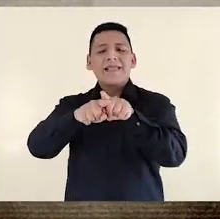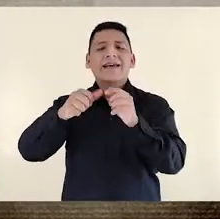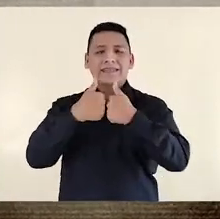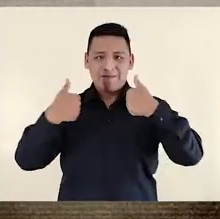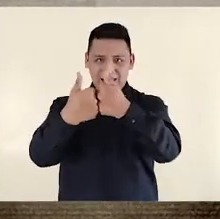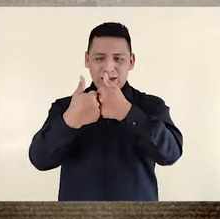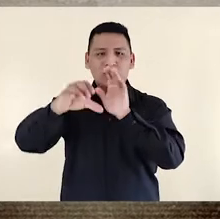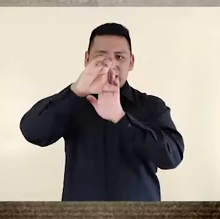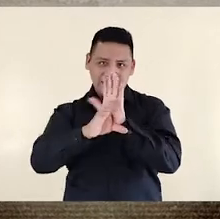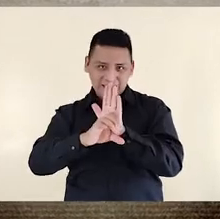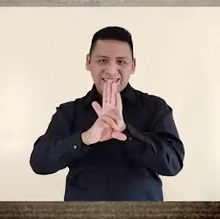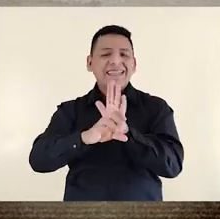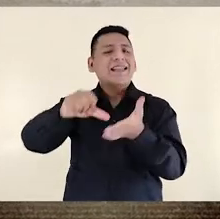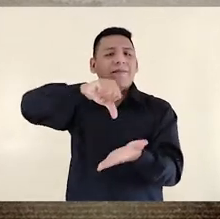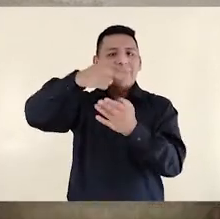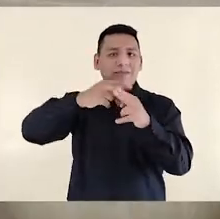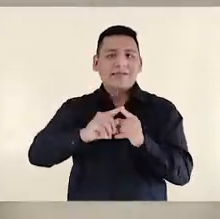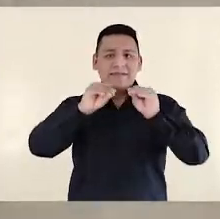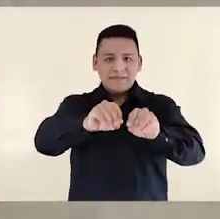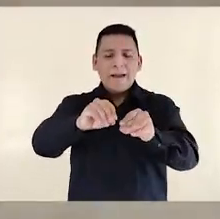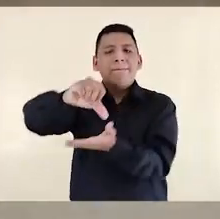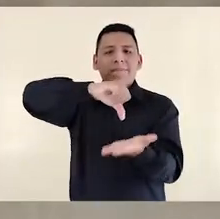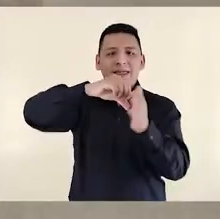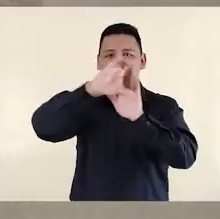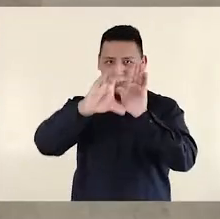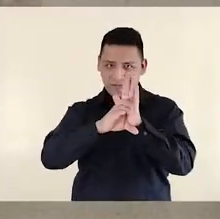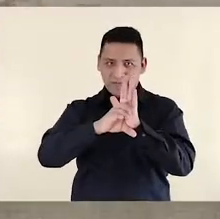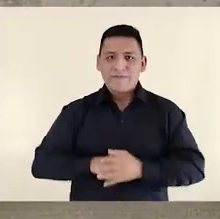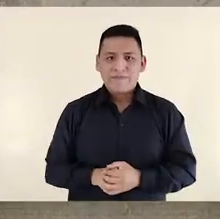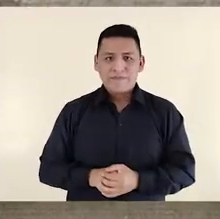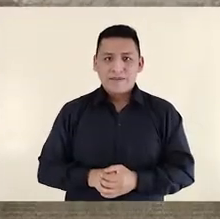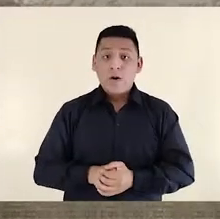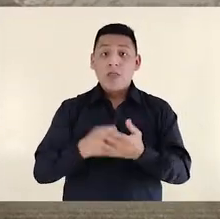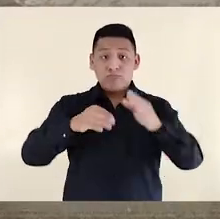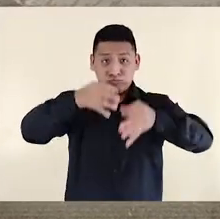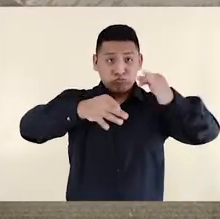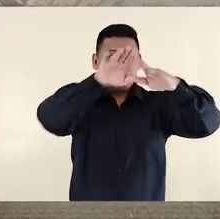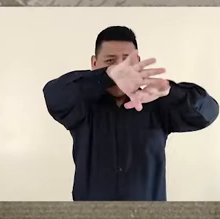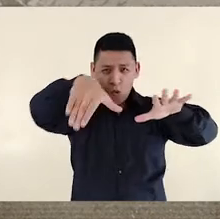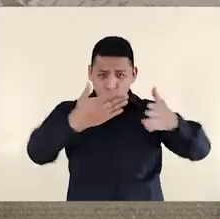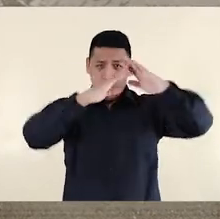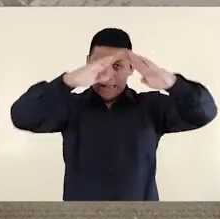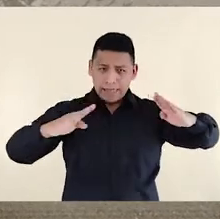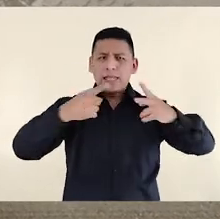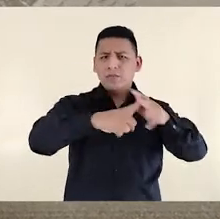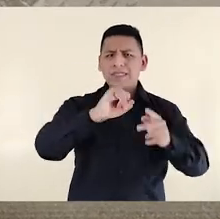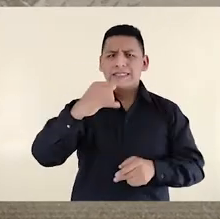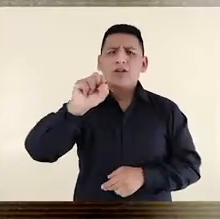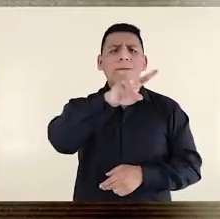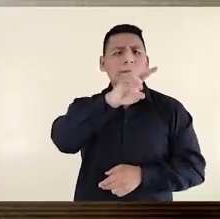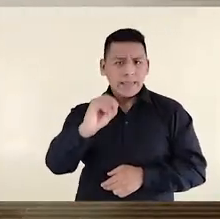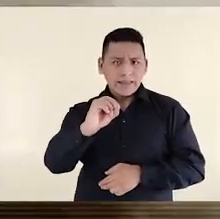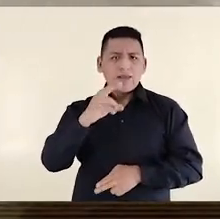Congreso y la Asamblea Constituyente, por lo que la plaza cambió de nombre a Plaza de la Constitución. Cuando se construye el actual Palacio Legislativo